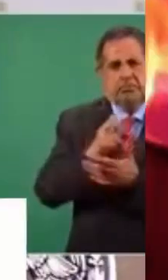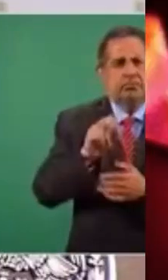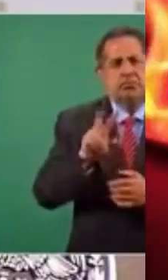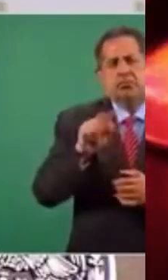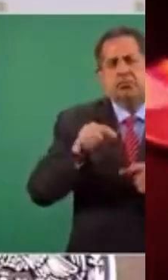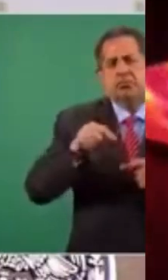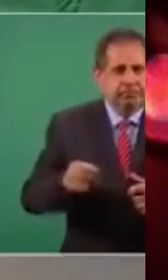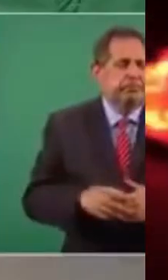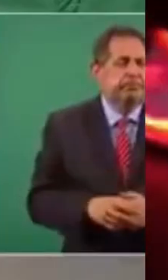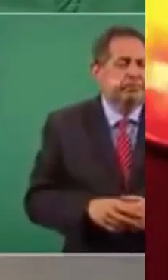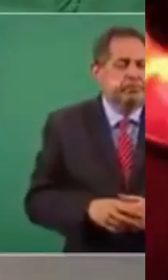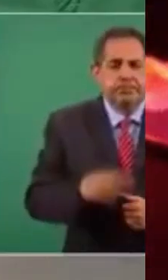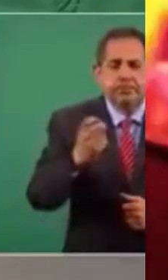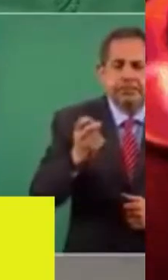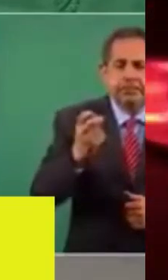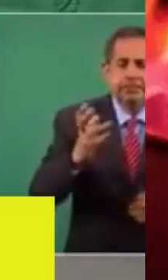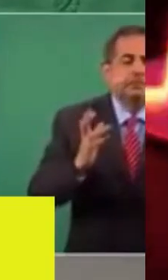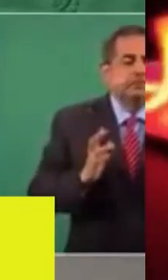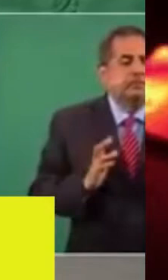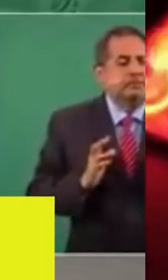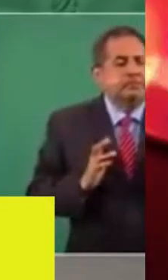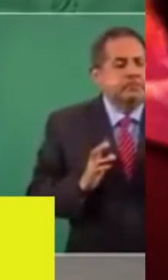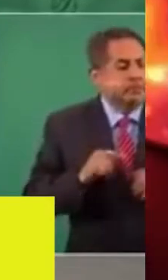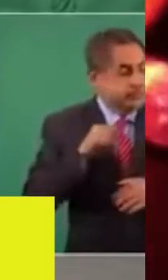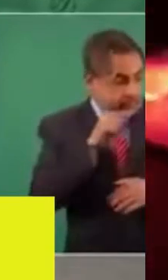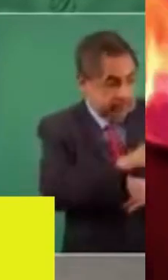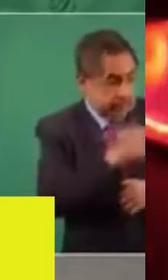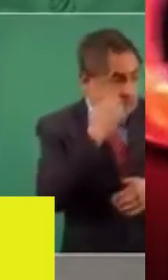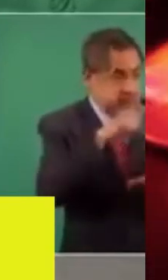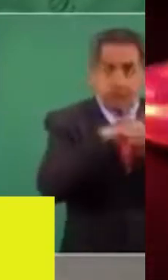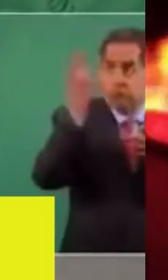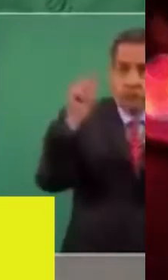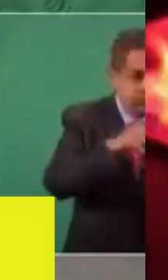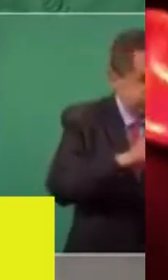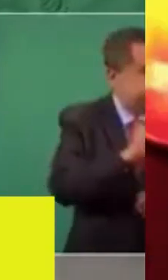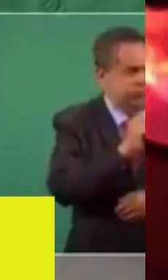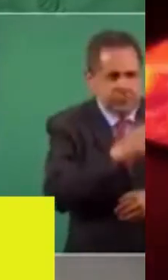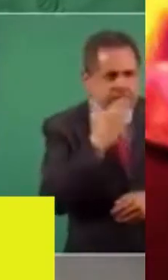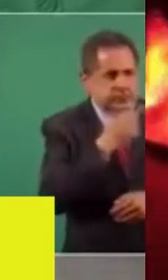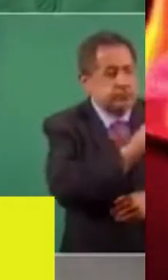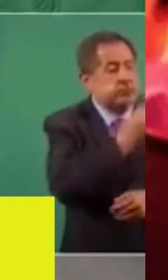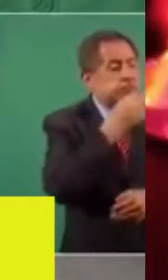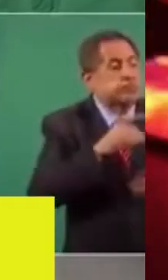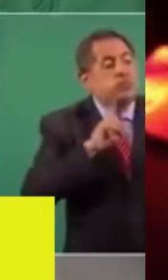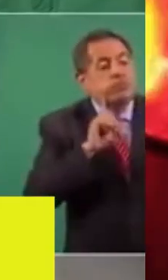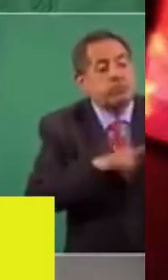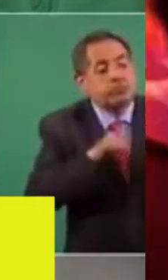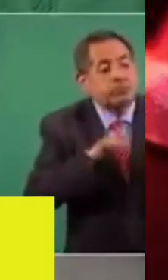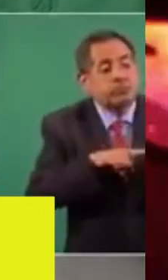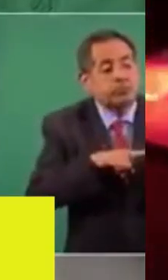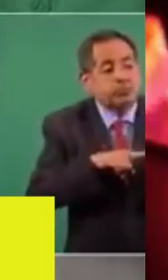autorizarse. Nada más que nos digan a dónde van a aplicar,